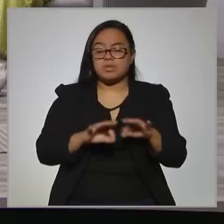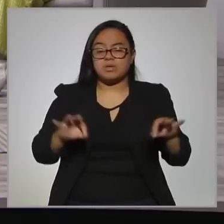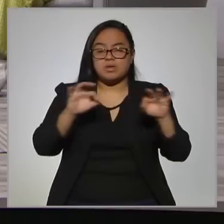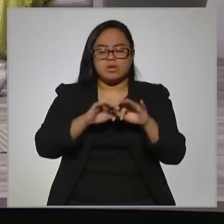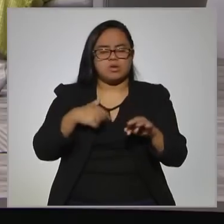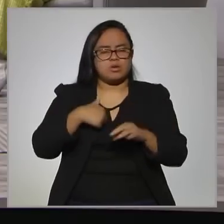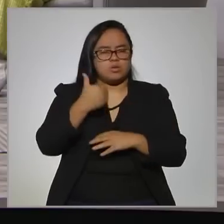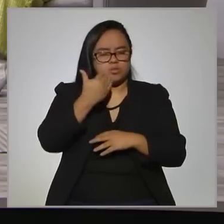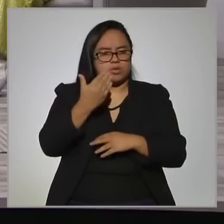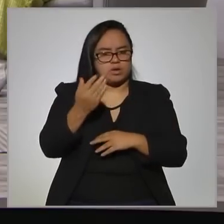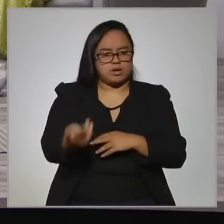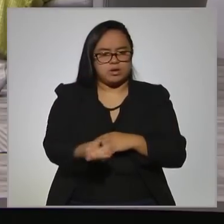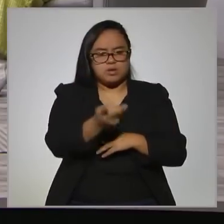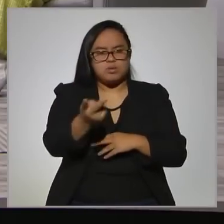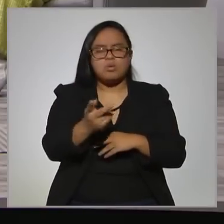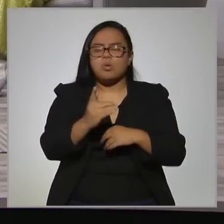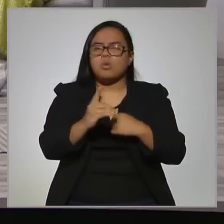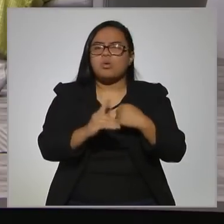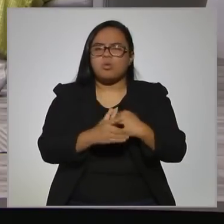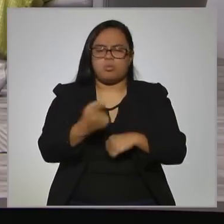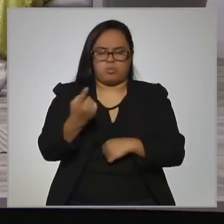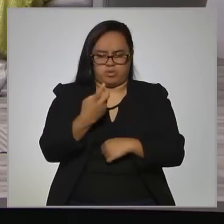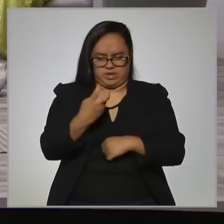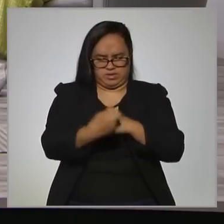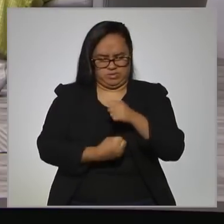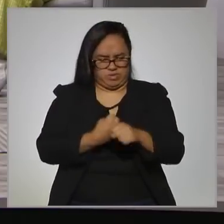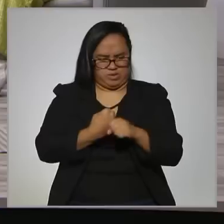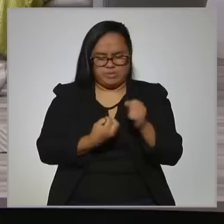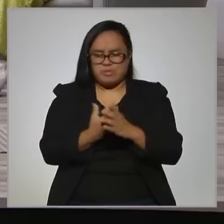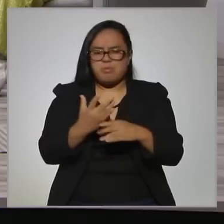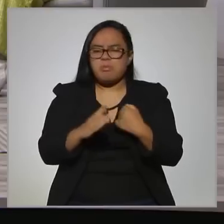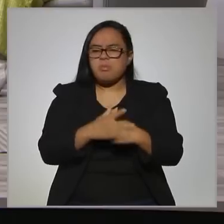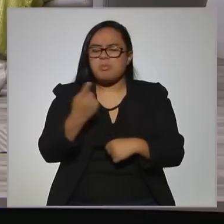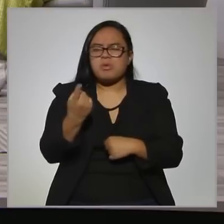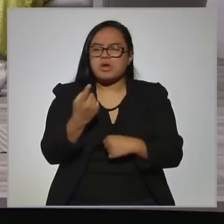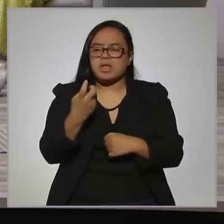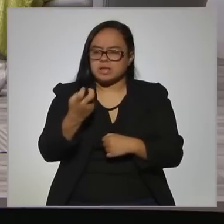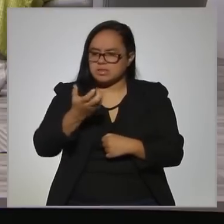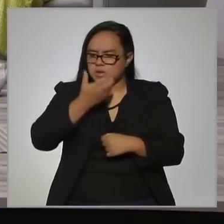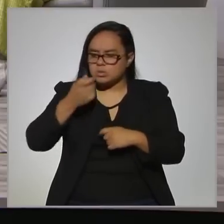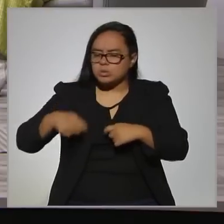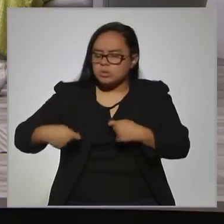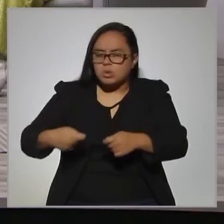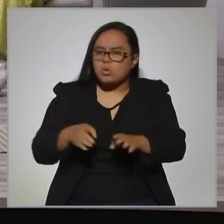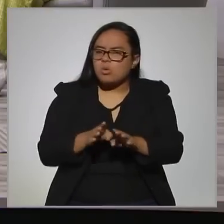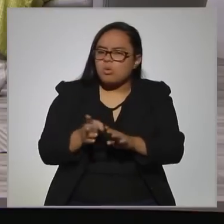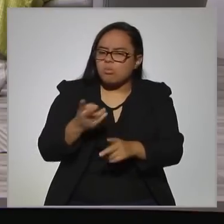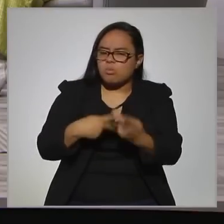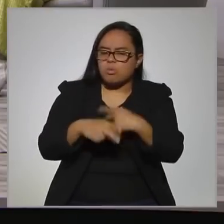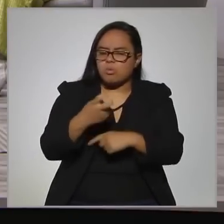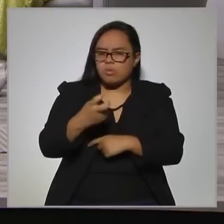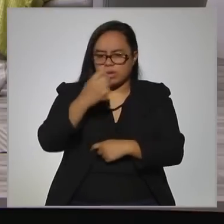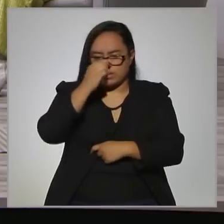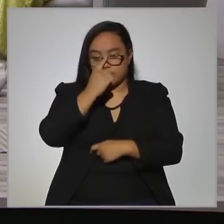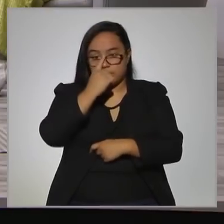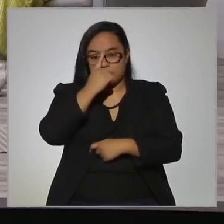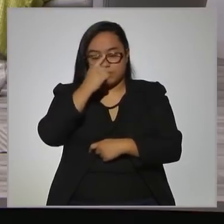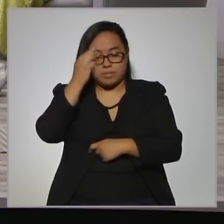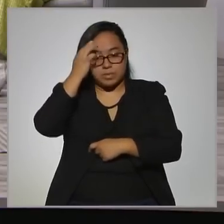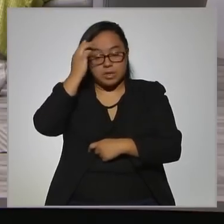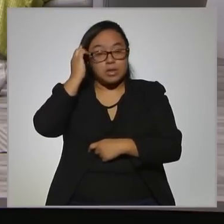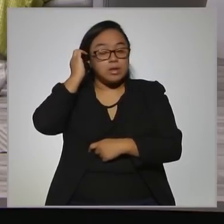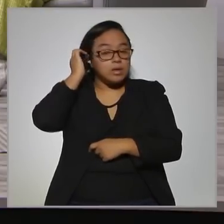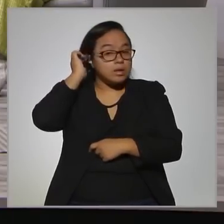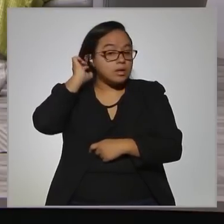quisiera preguntar es, ¿por qué celebramos el Año Nuevo? ¿De dónde viene esta tradición? Bueno, pues el año nuevo en general